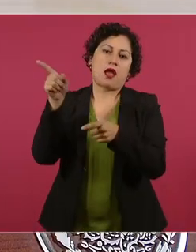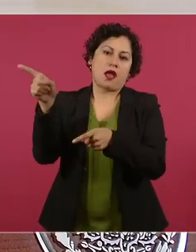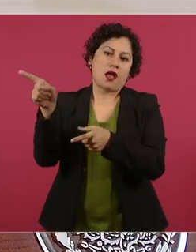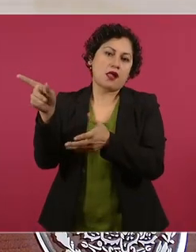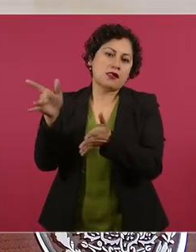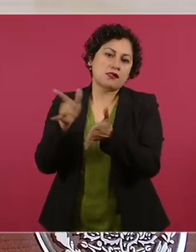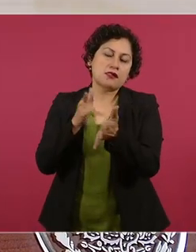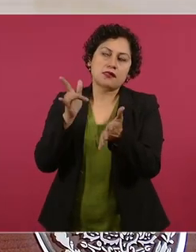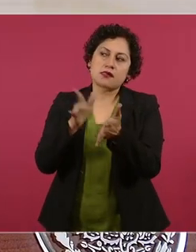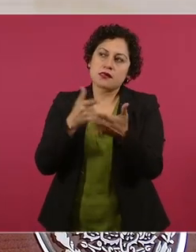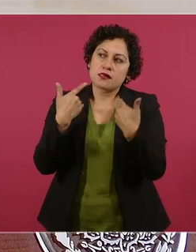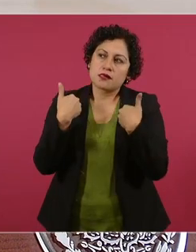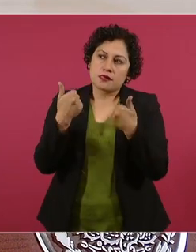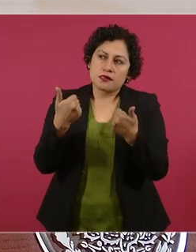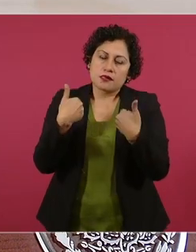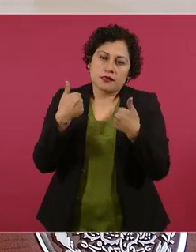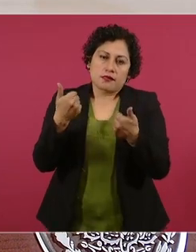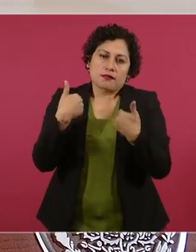a entender